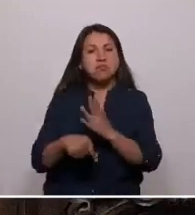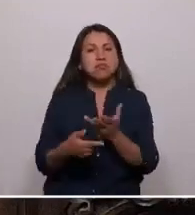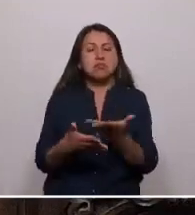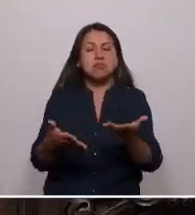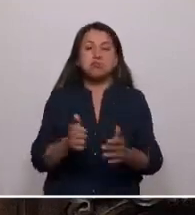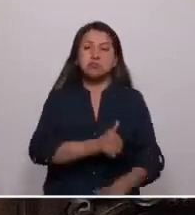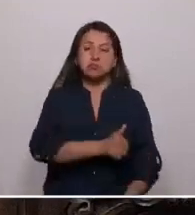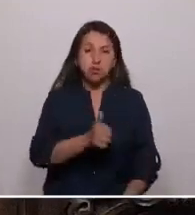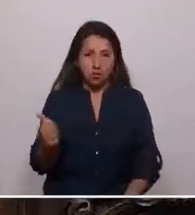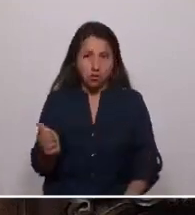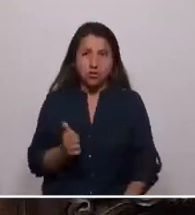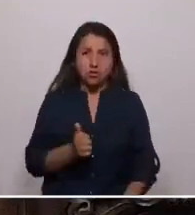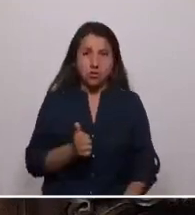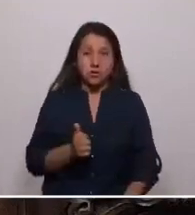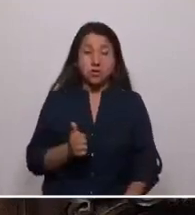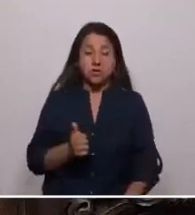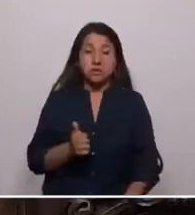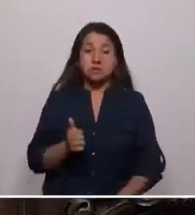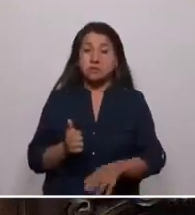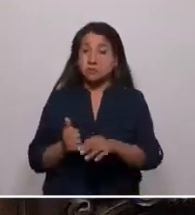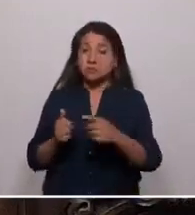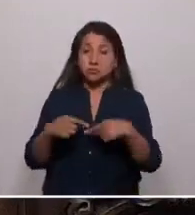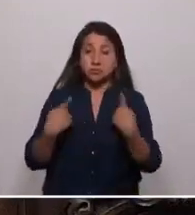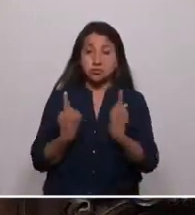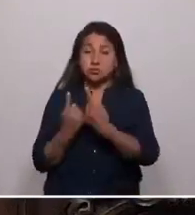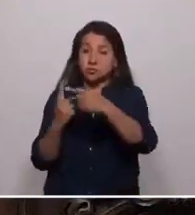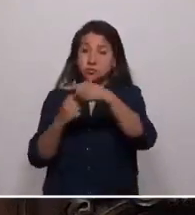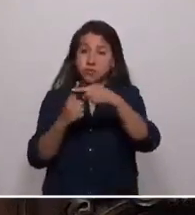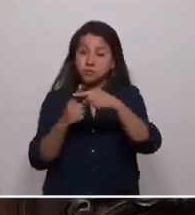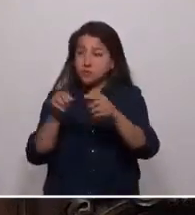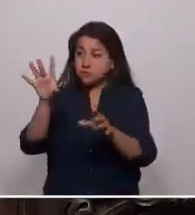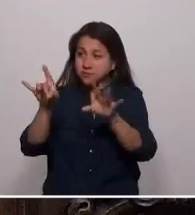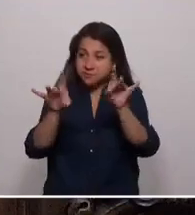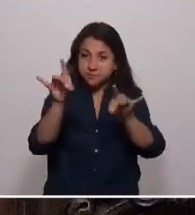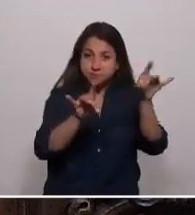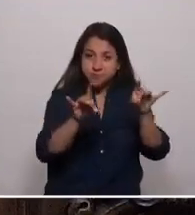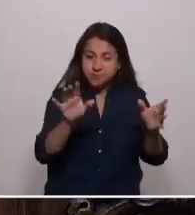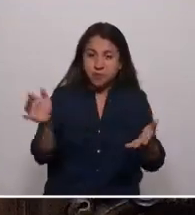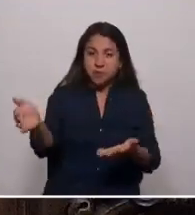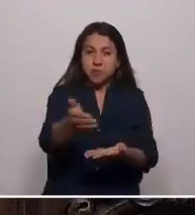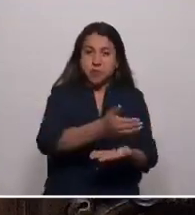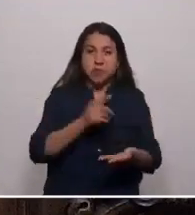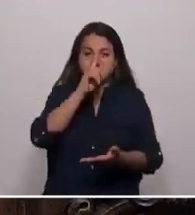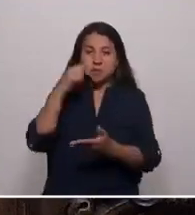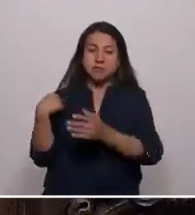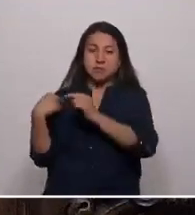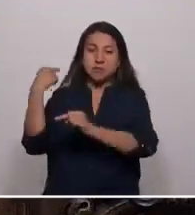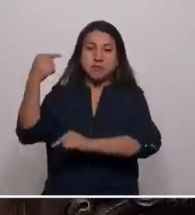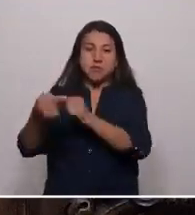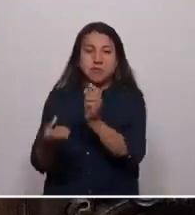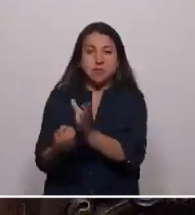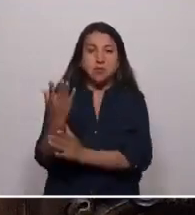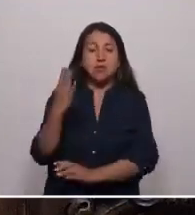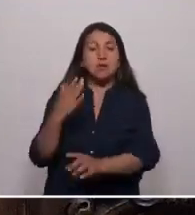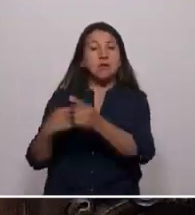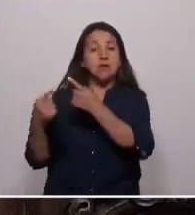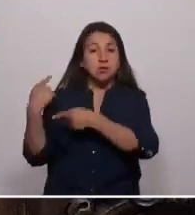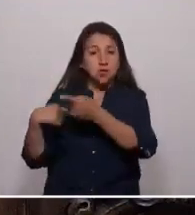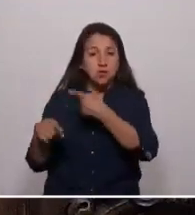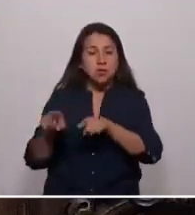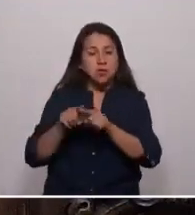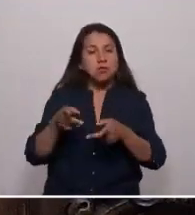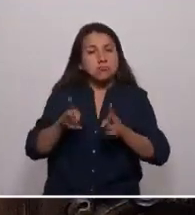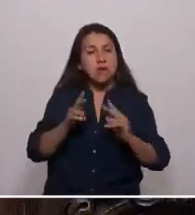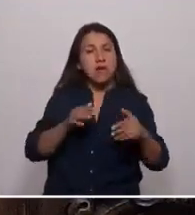y todos, tomando lo mejor de cada uno de nosotros, de nuestras tradiciones, de nuestra propia historia, de aquello que nos ha permitido avanzar